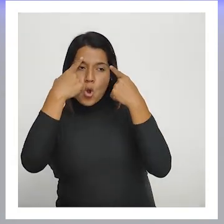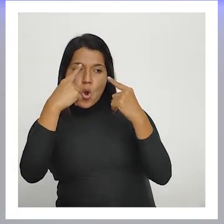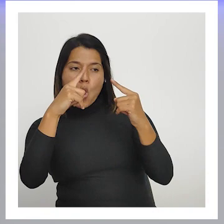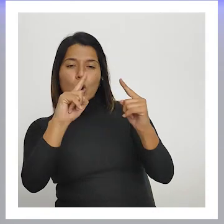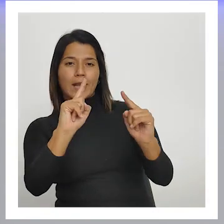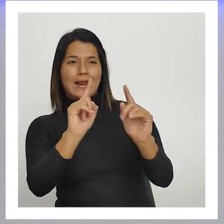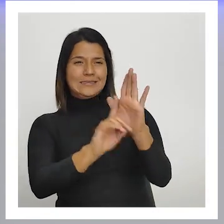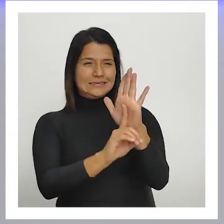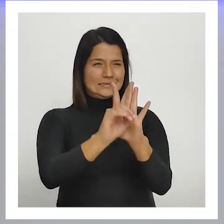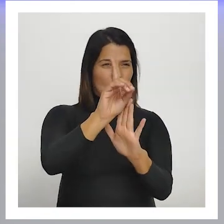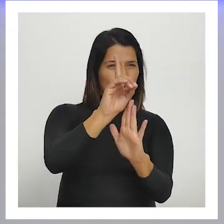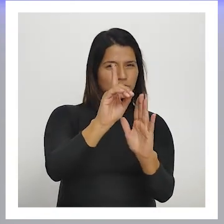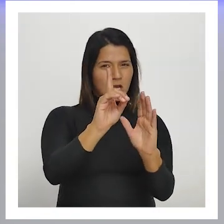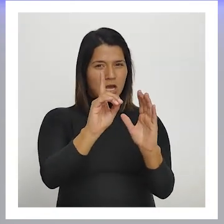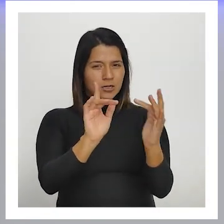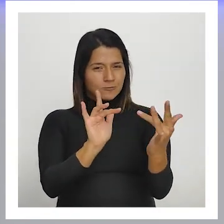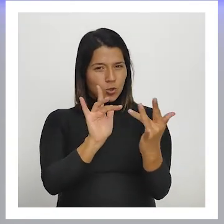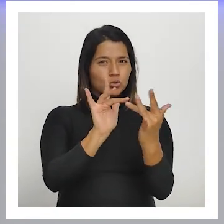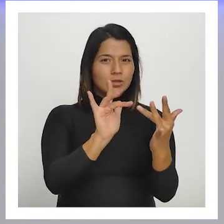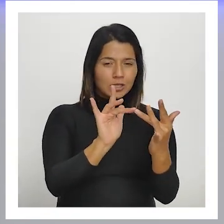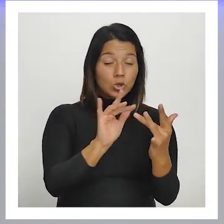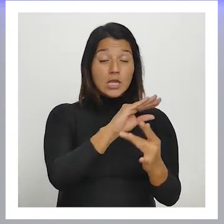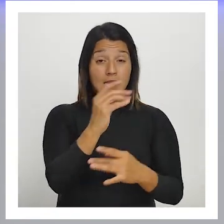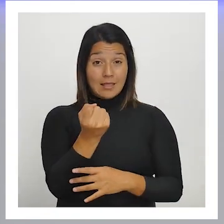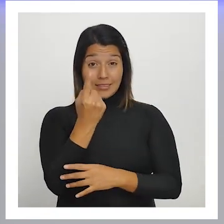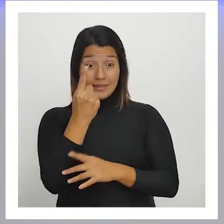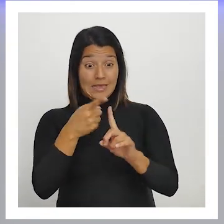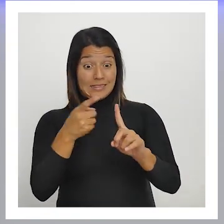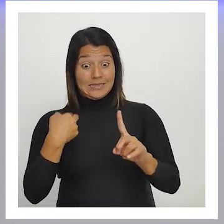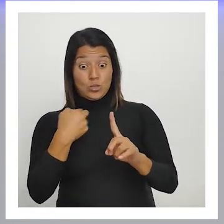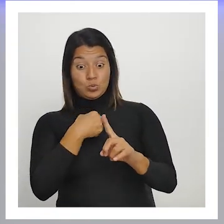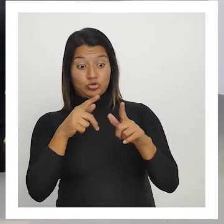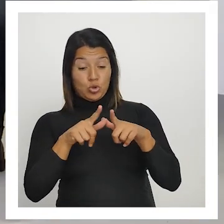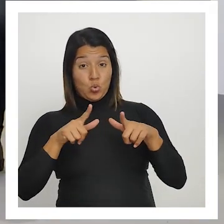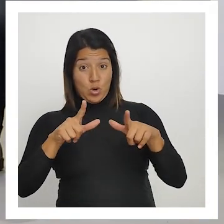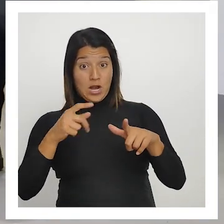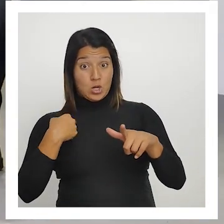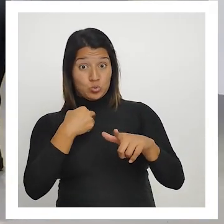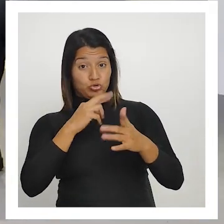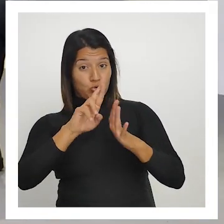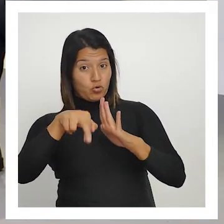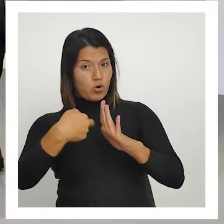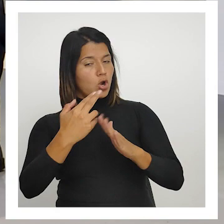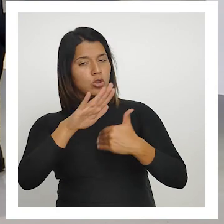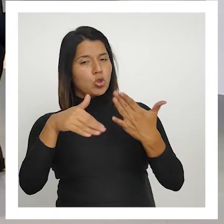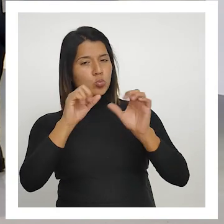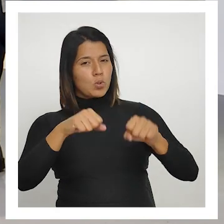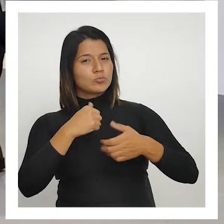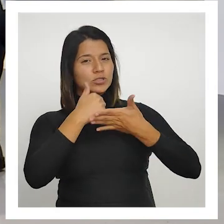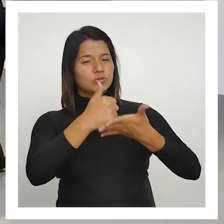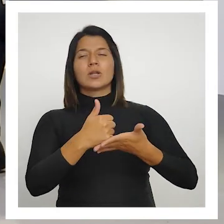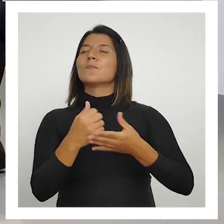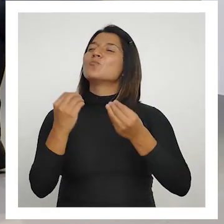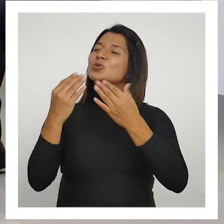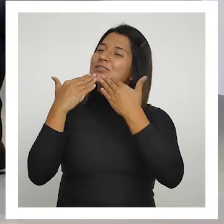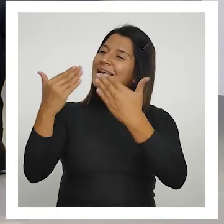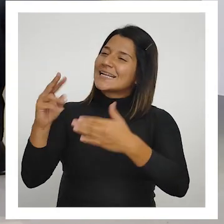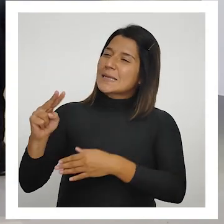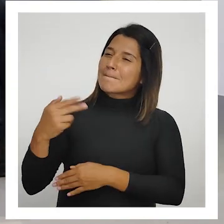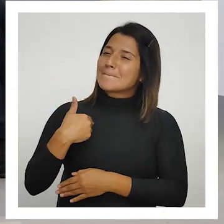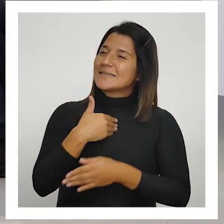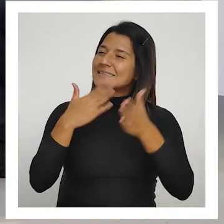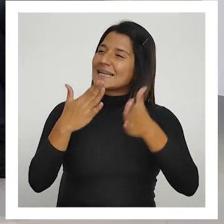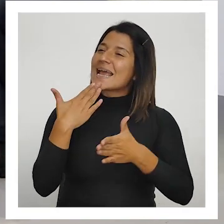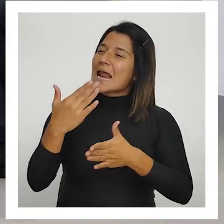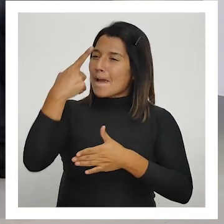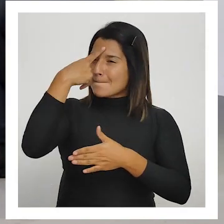y entender que desde el rol que nos toque desempeñar, todos podemos aportar. Señora viceministra, muchísimas gracias por habernos